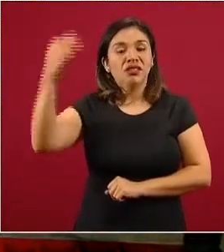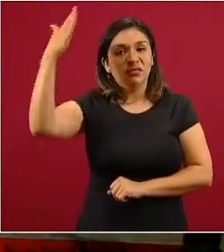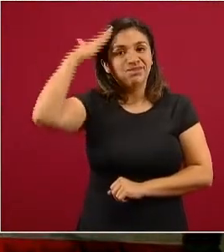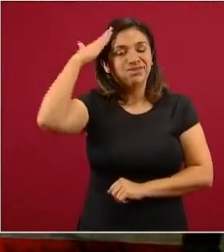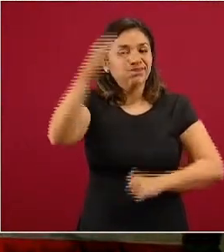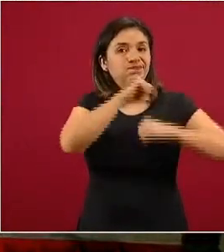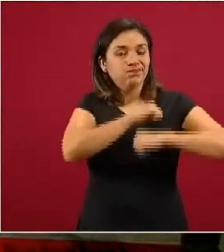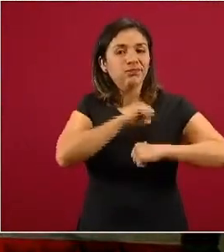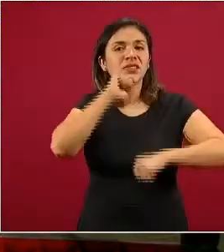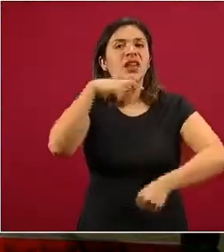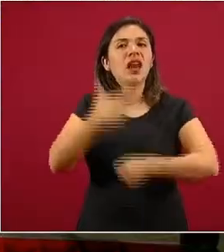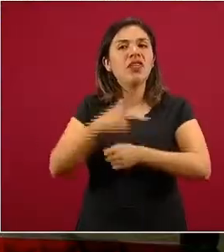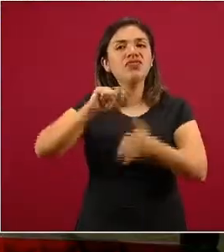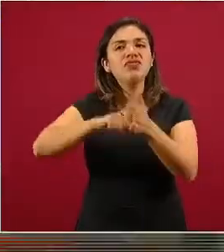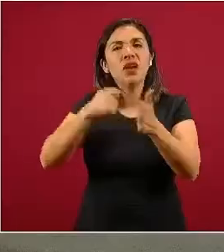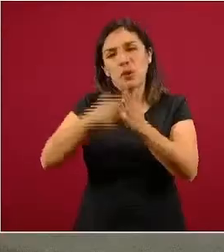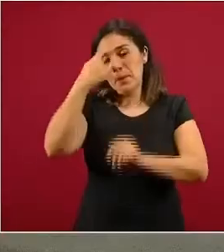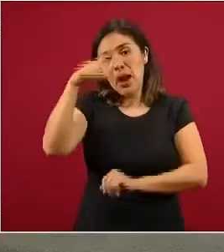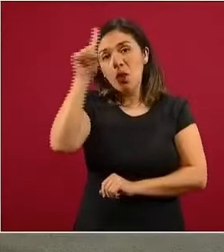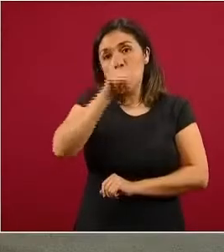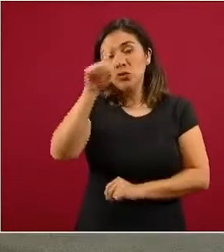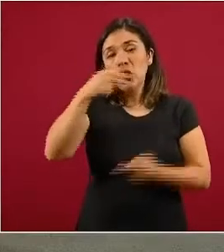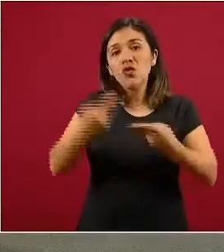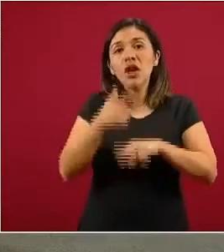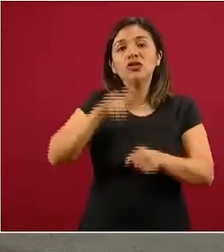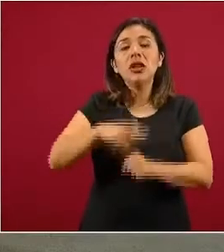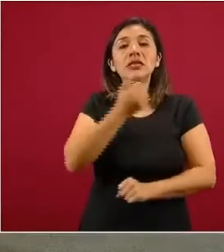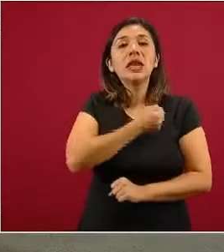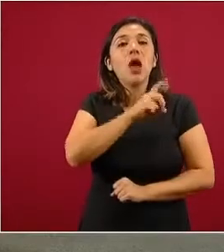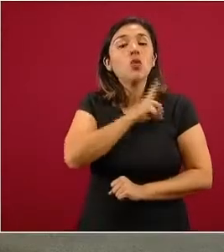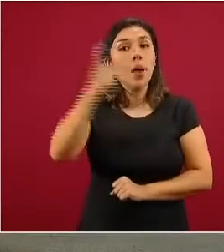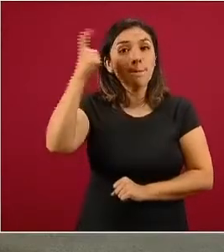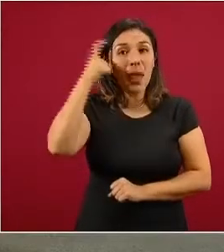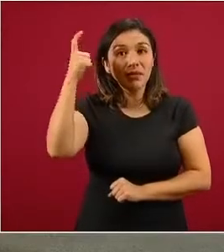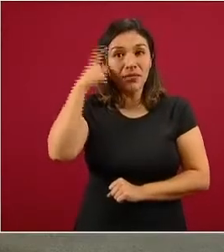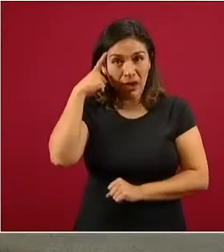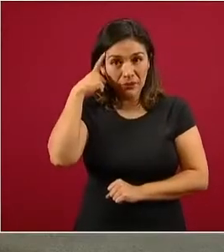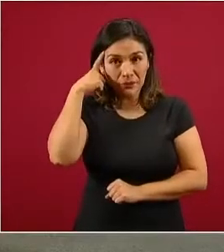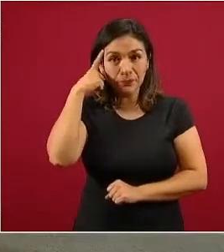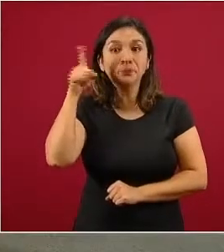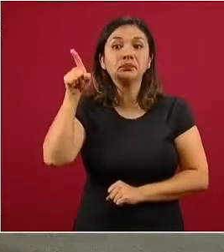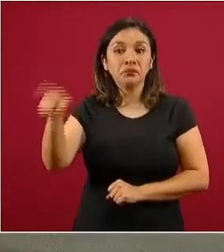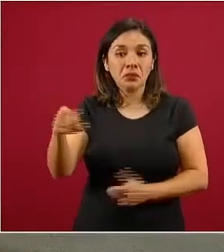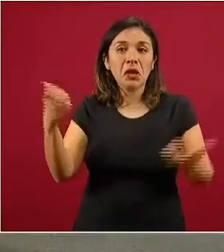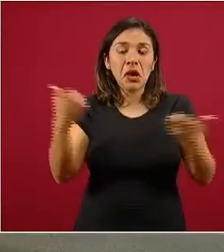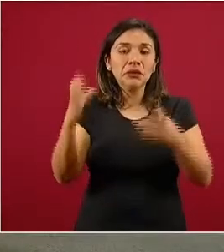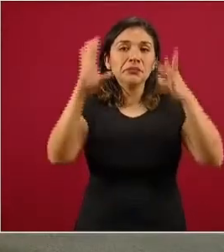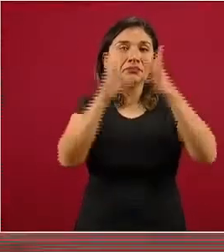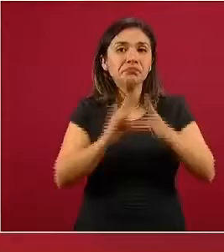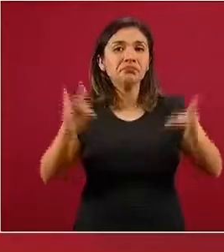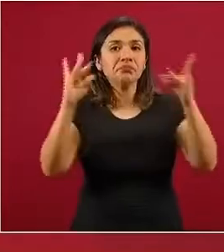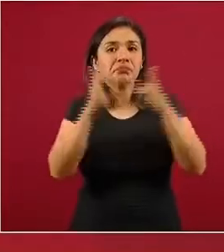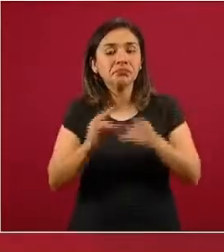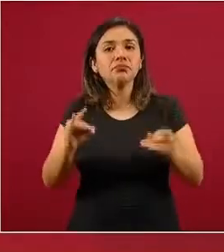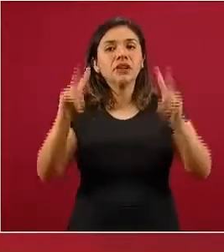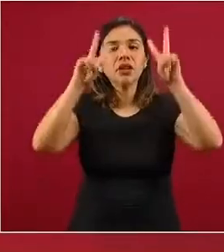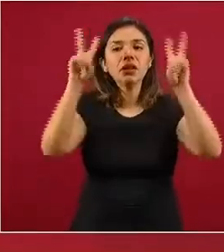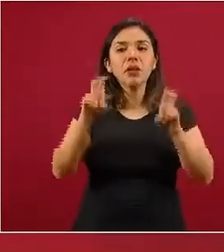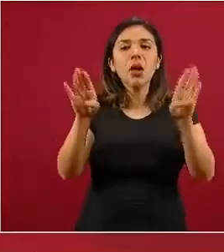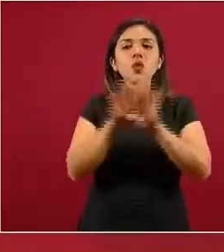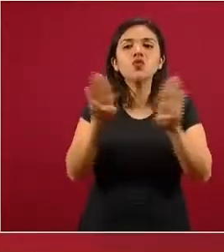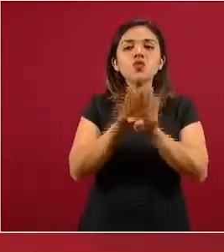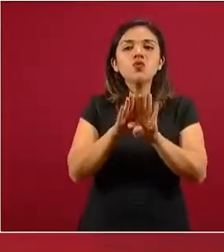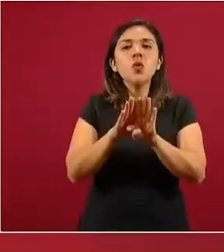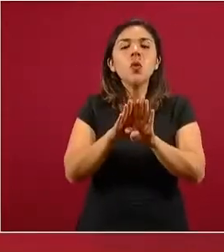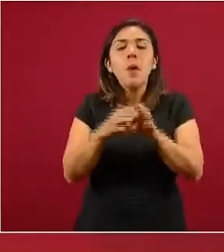titular del Secretariado Técnico del Consejo Nacional de Salud Mental. Ella abordará el tema del manejo de